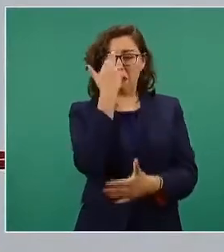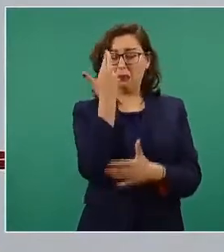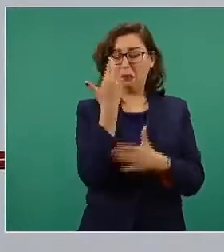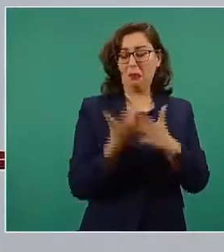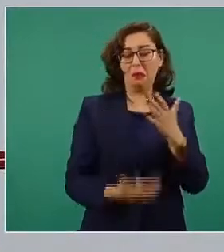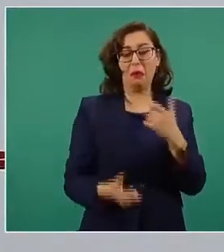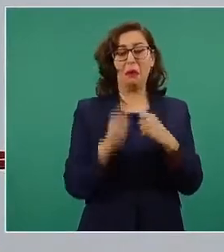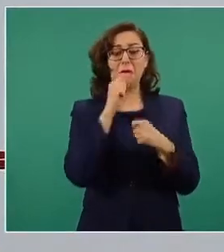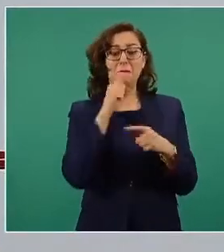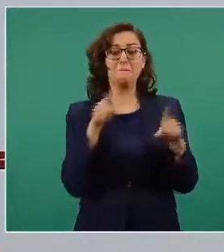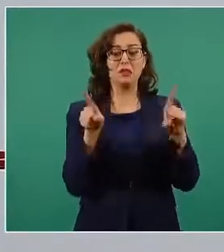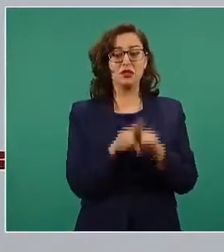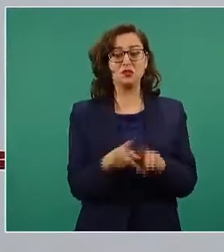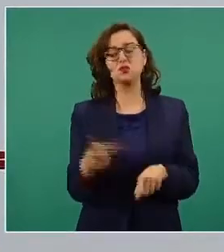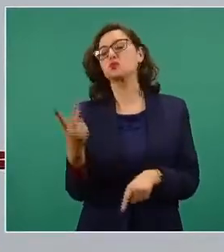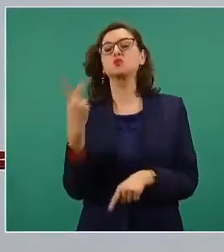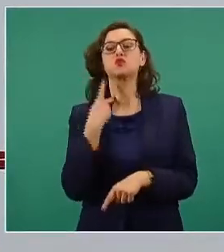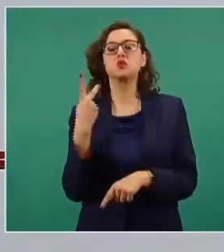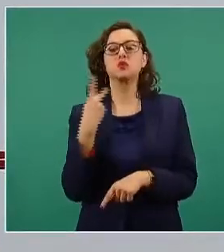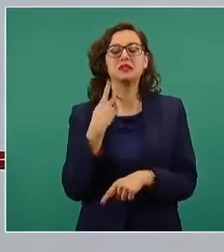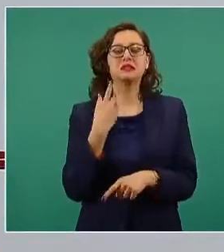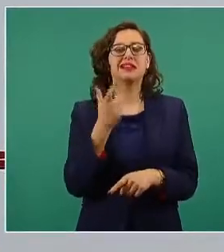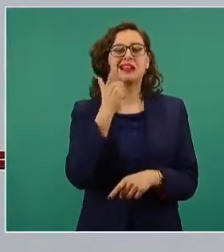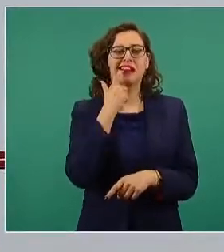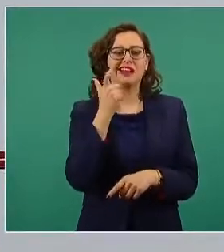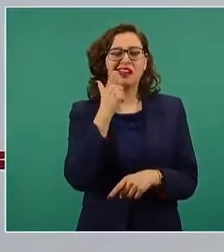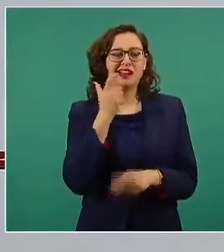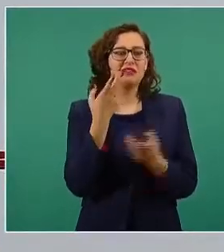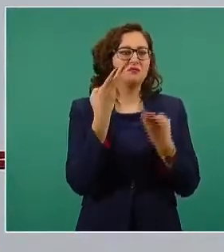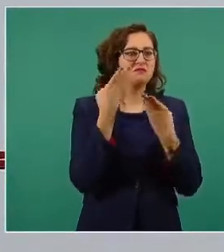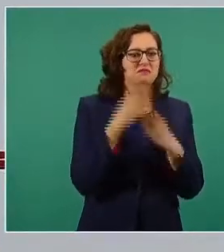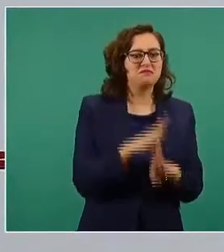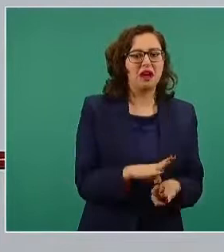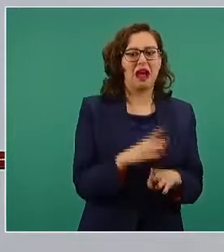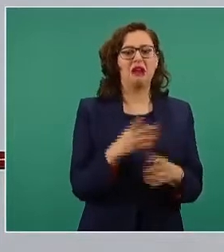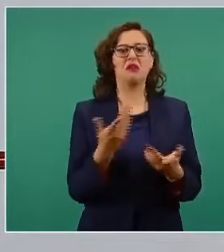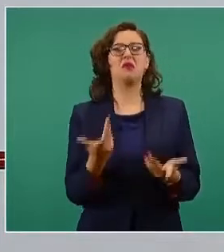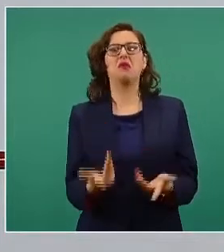las defraudaciones bancarias, el lavado de dinero o el